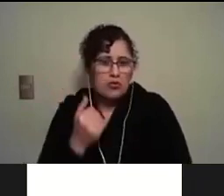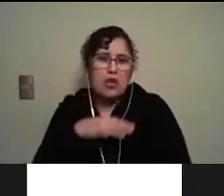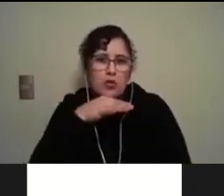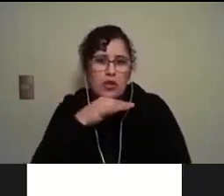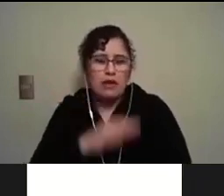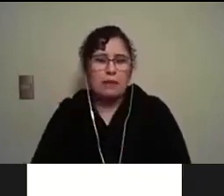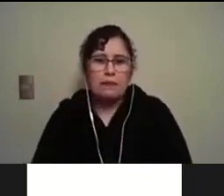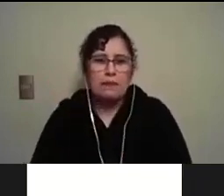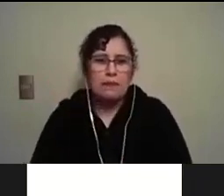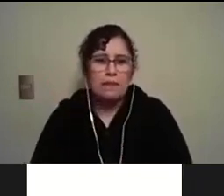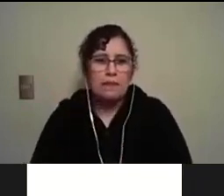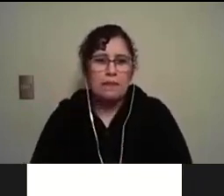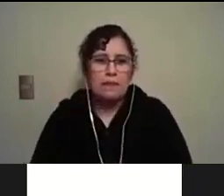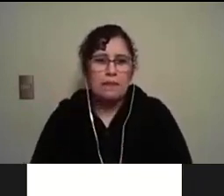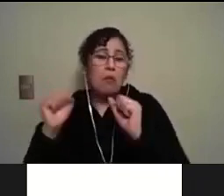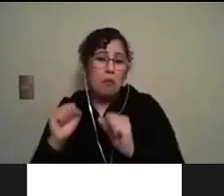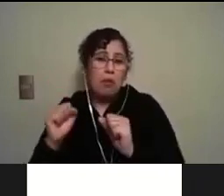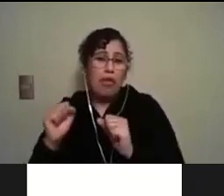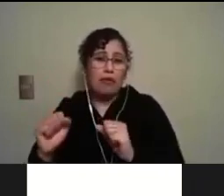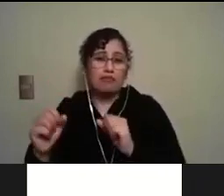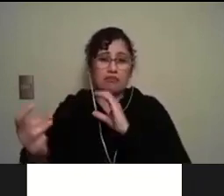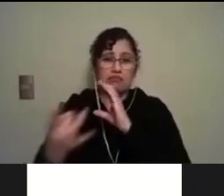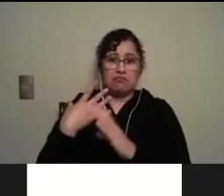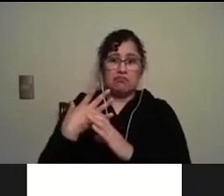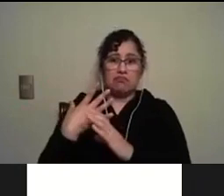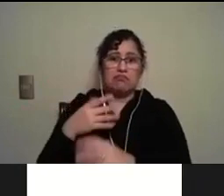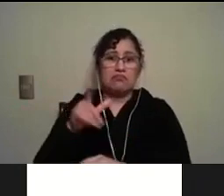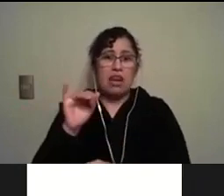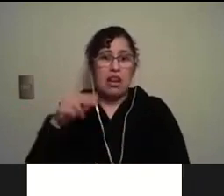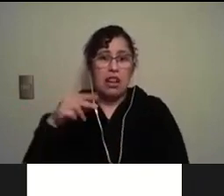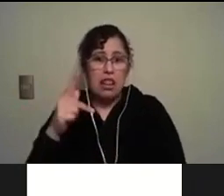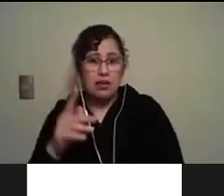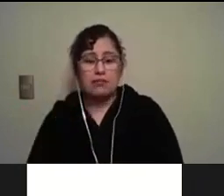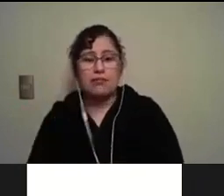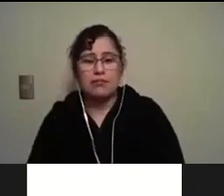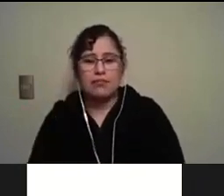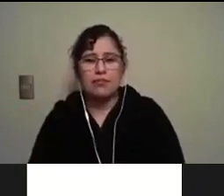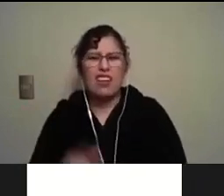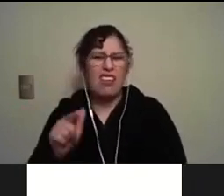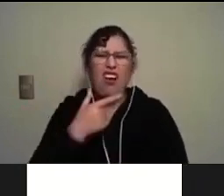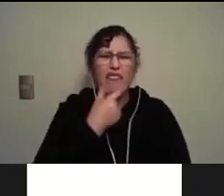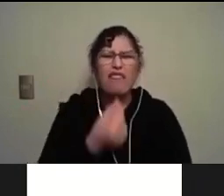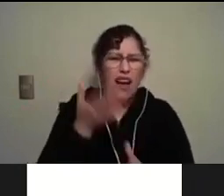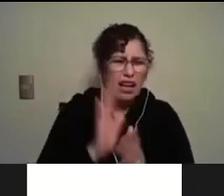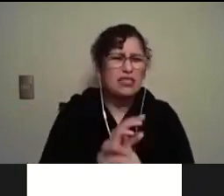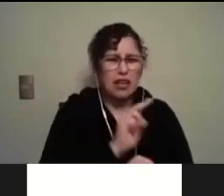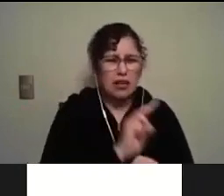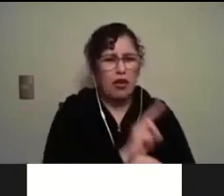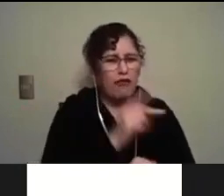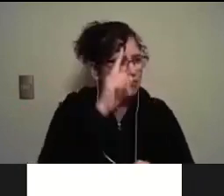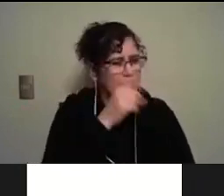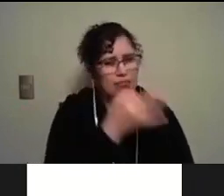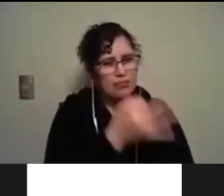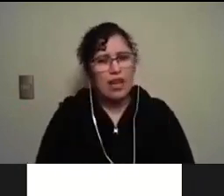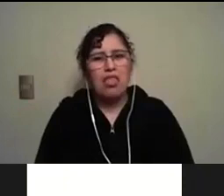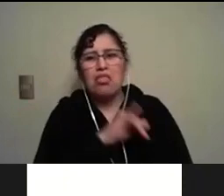¿Ya? O me pueden enviar el link y así yo voy aprendiendo también. Sí, Eso. es fácil, profe. De hecho, un día le podemos